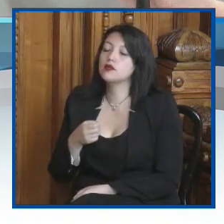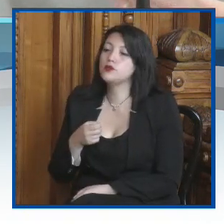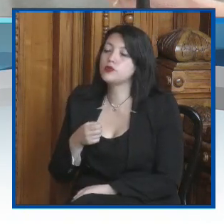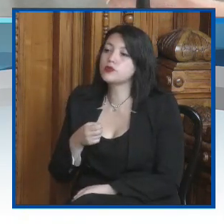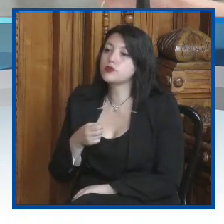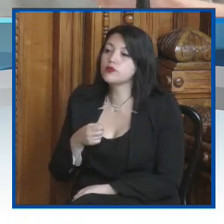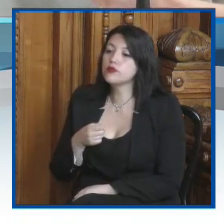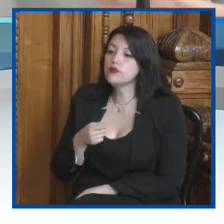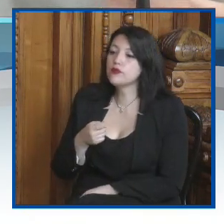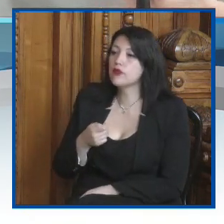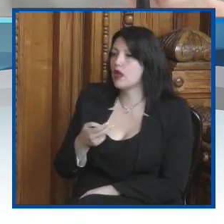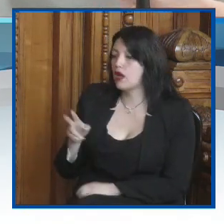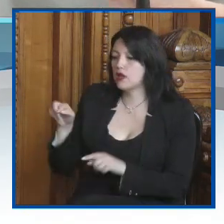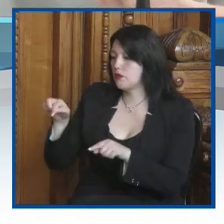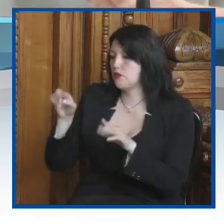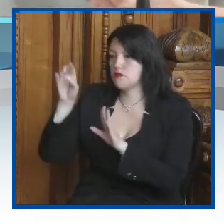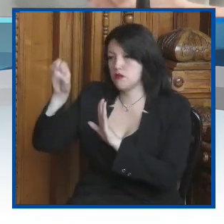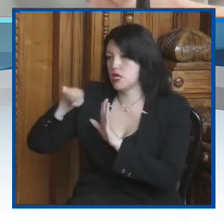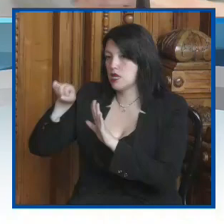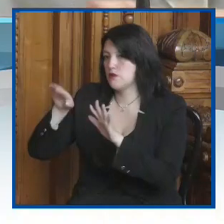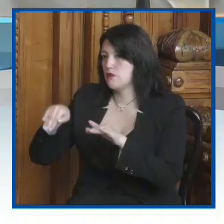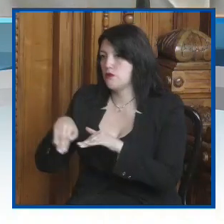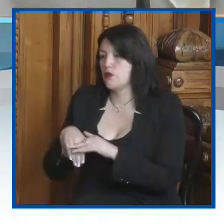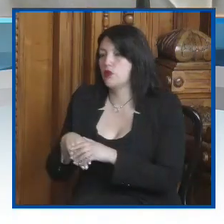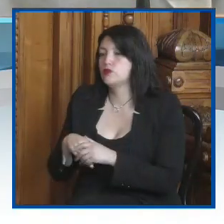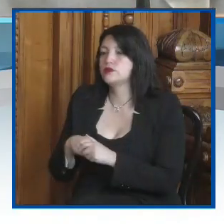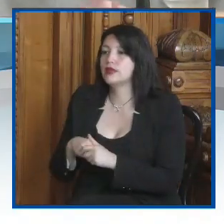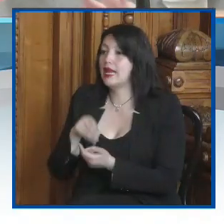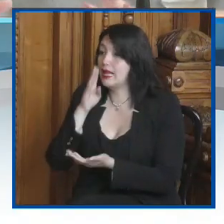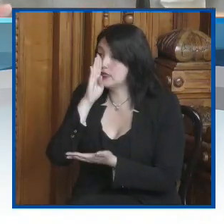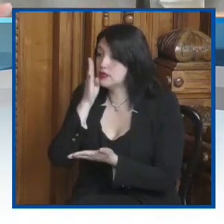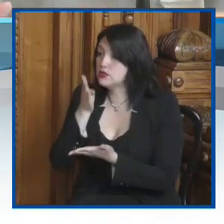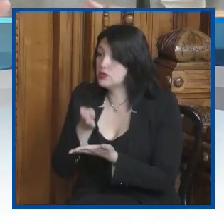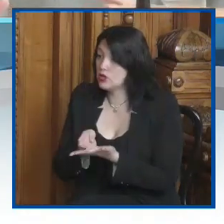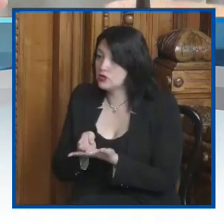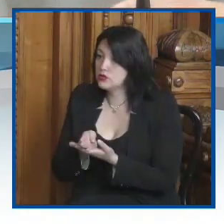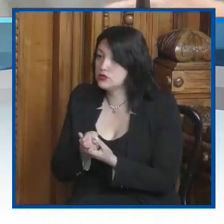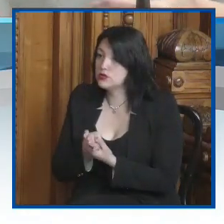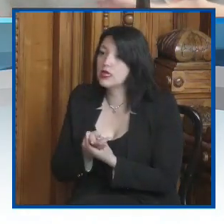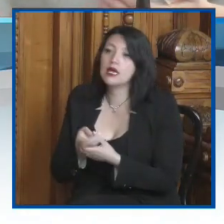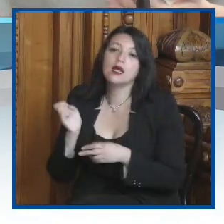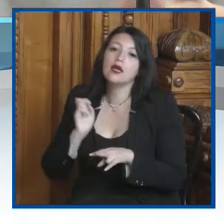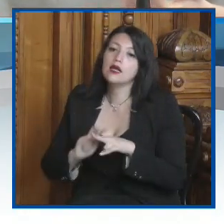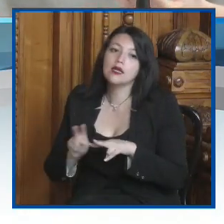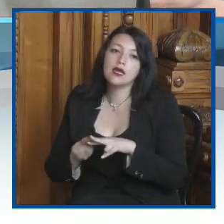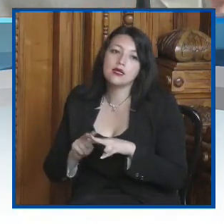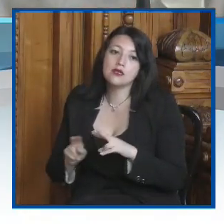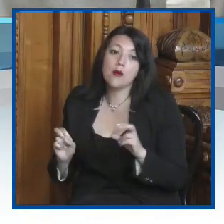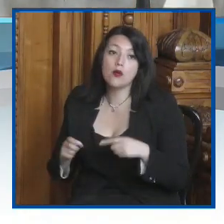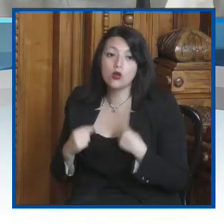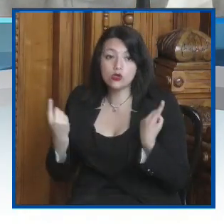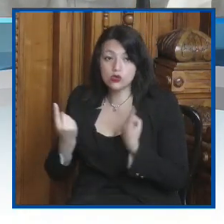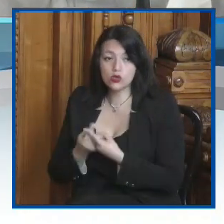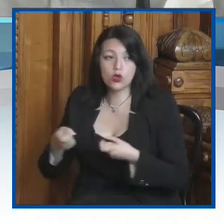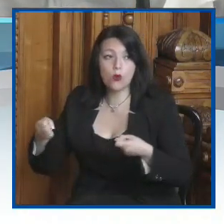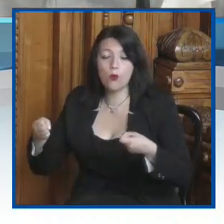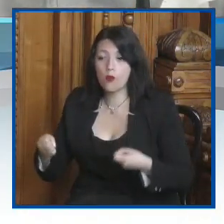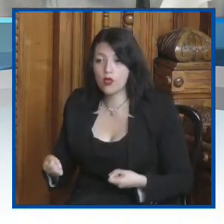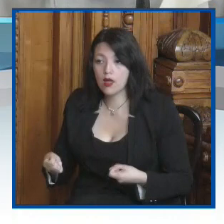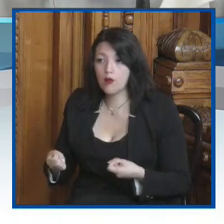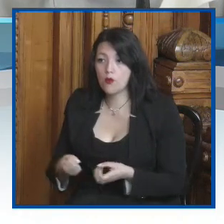la inmediatez de la decisión. Esa inmediatez que hace que nosotros podamos,